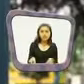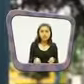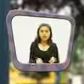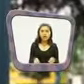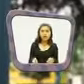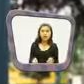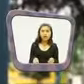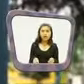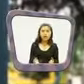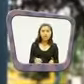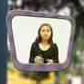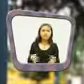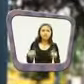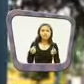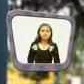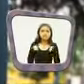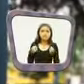es